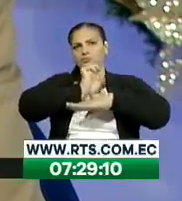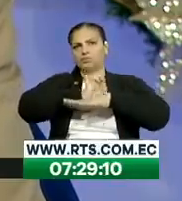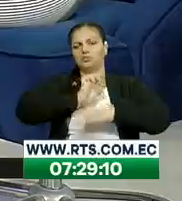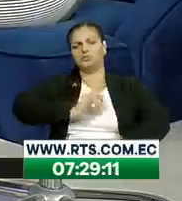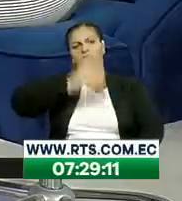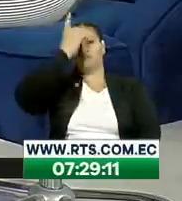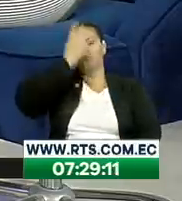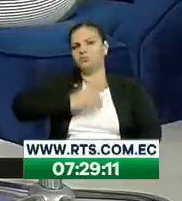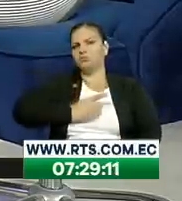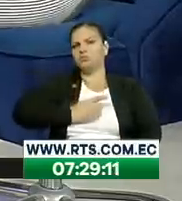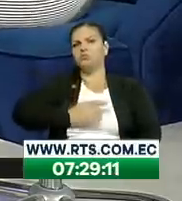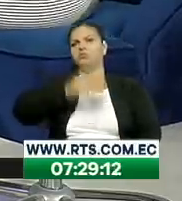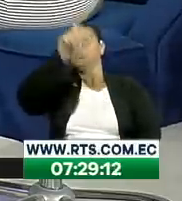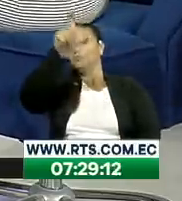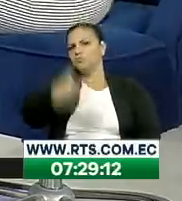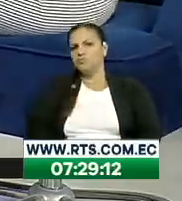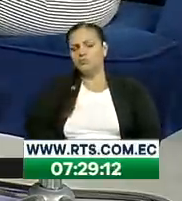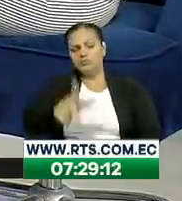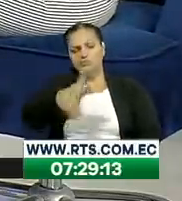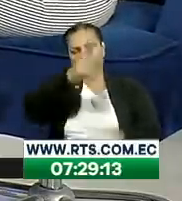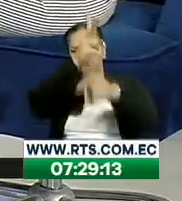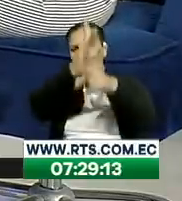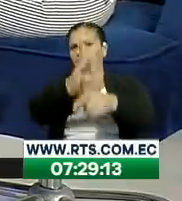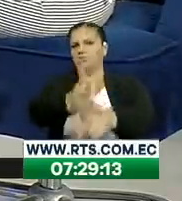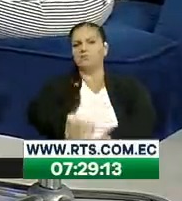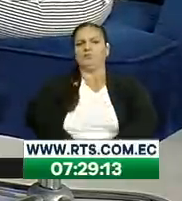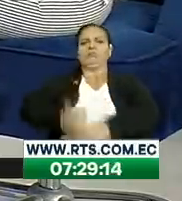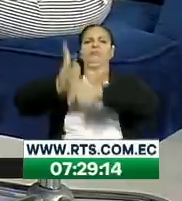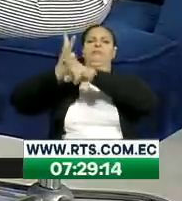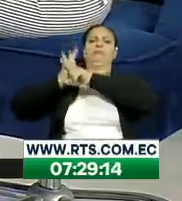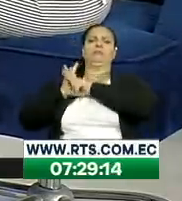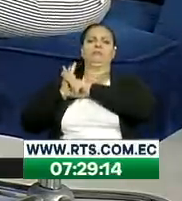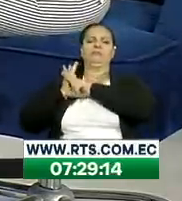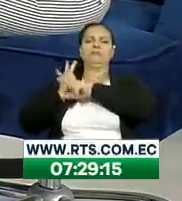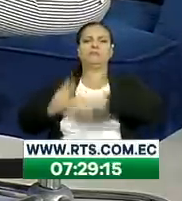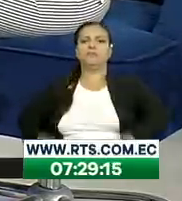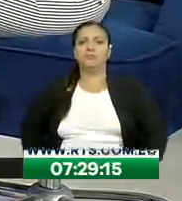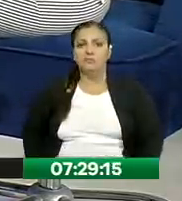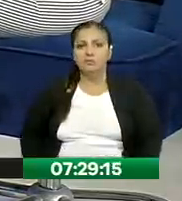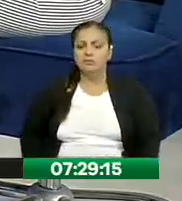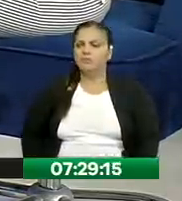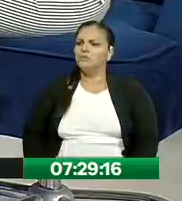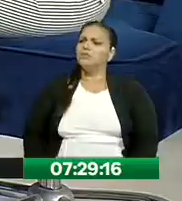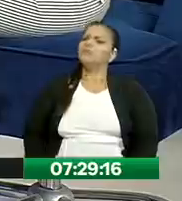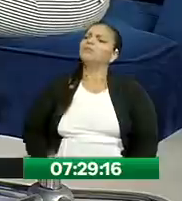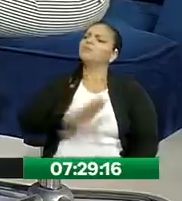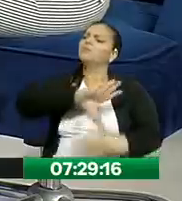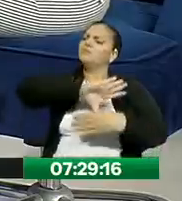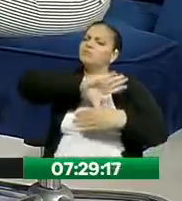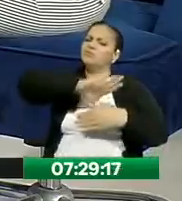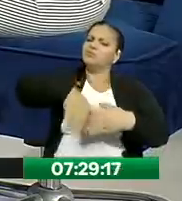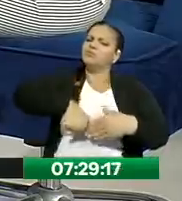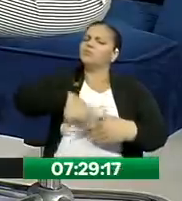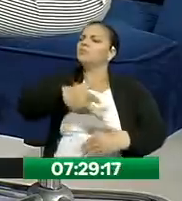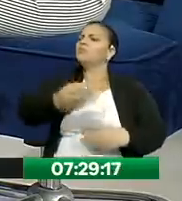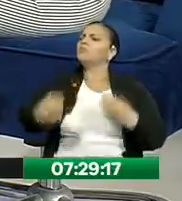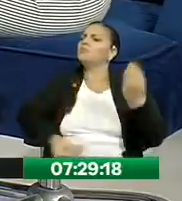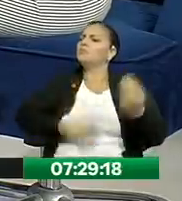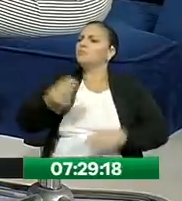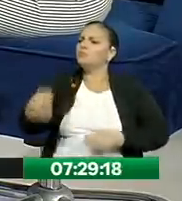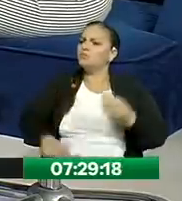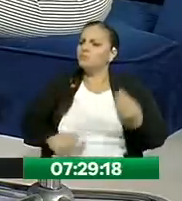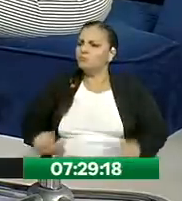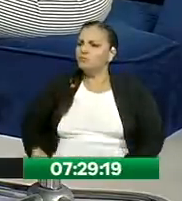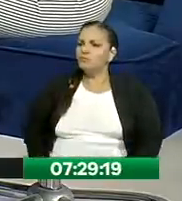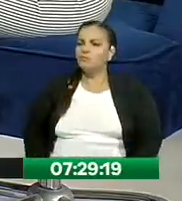¿Cómo lo puede hacer? ¿Qué acciones cree usted que deberá tomarse por parte de la Cancillería a nombre del gobierno ecuatoriano para poder lograrlo? Bueno,